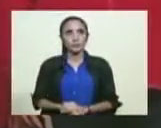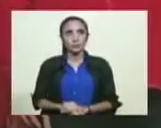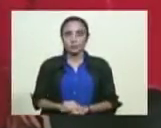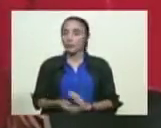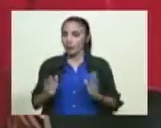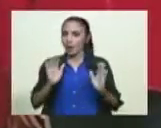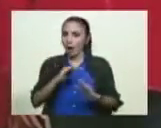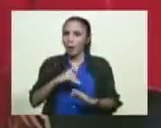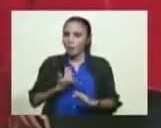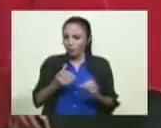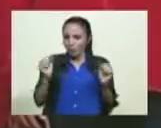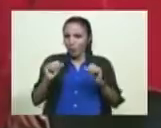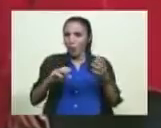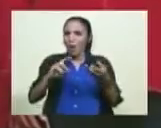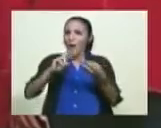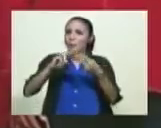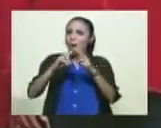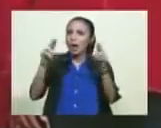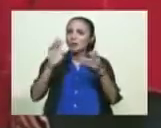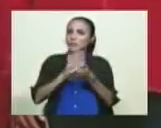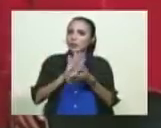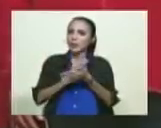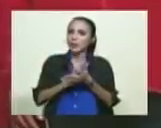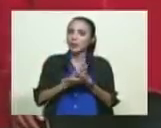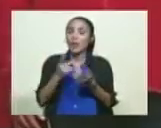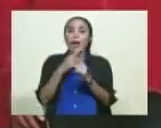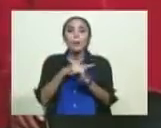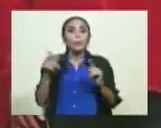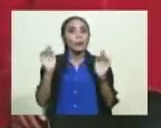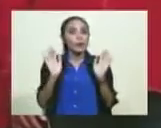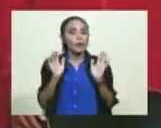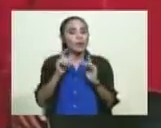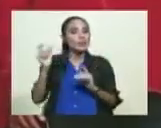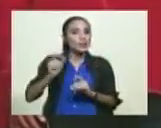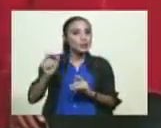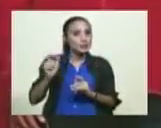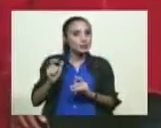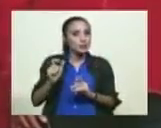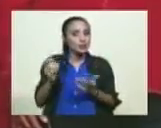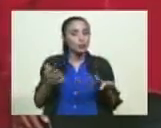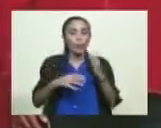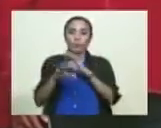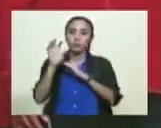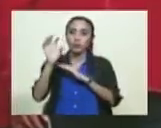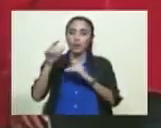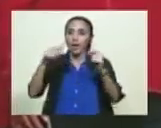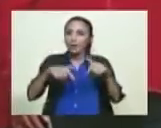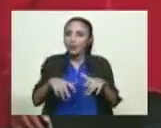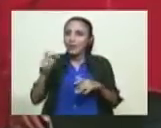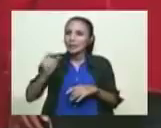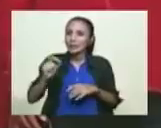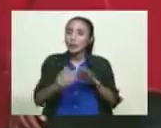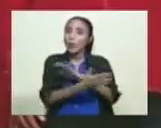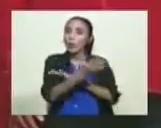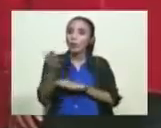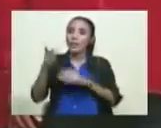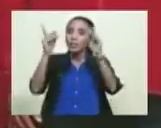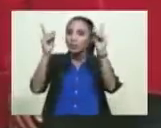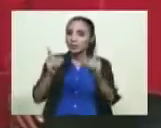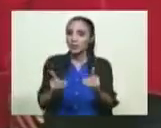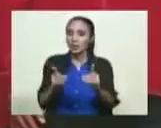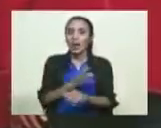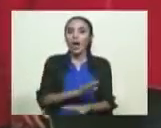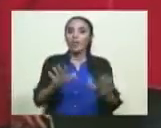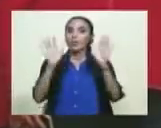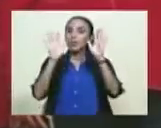en paz, pero yo necesito, y la patria necesita de ustedes,